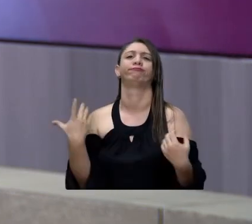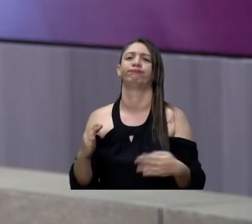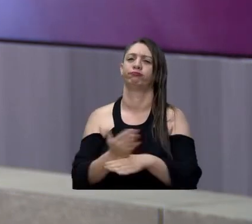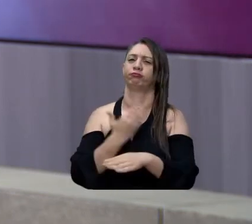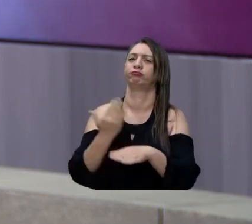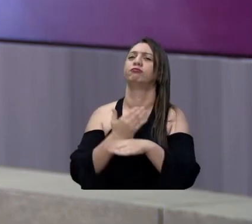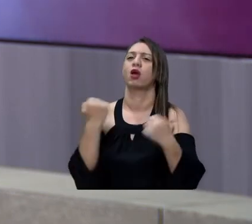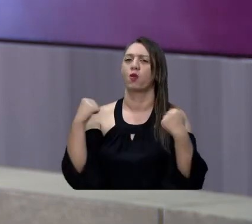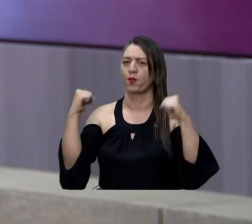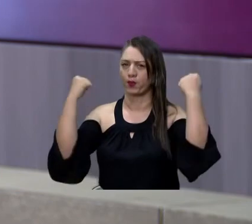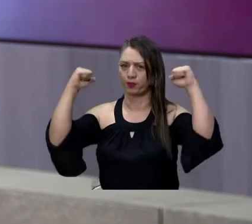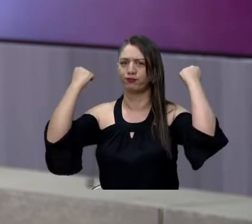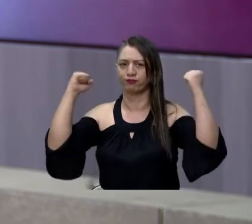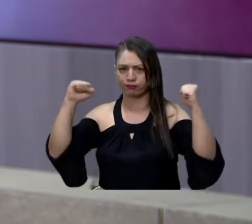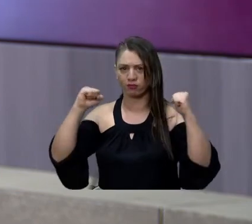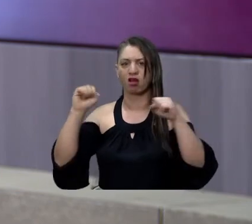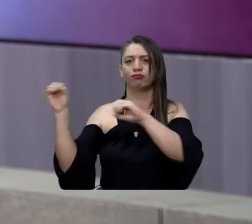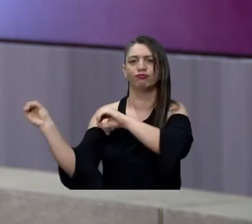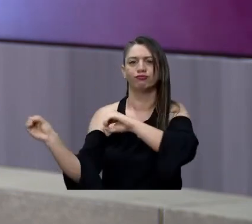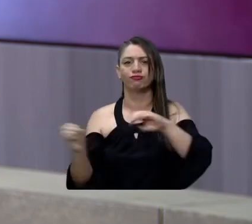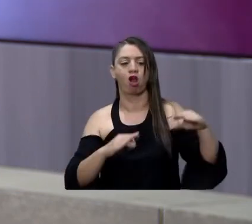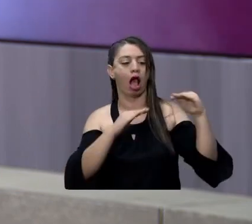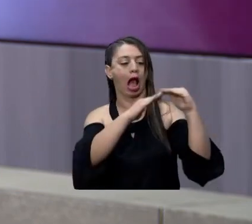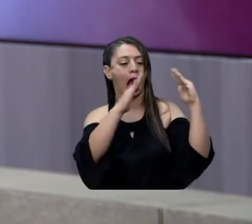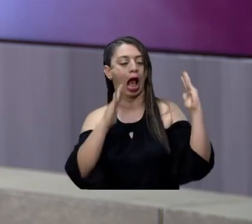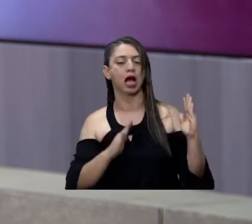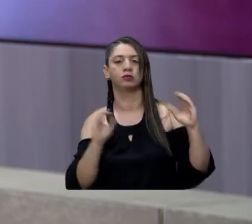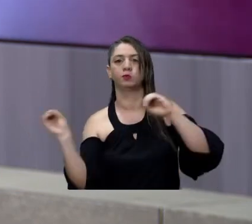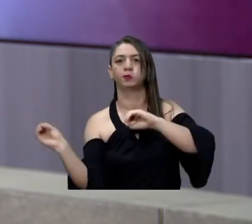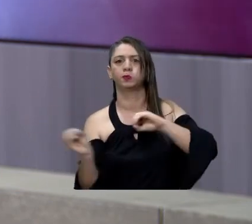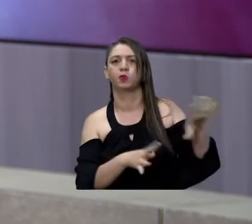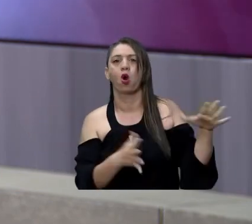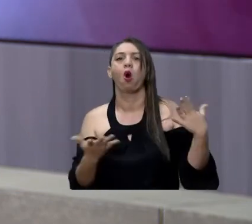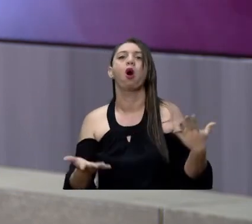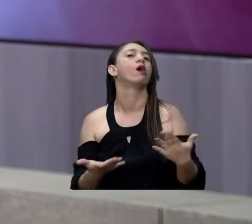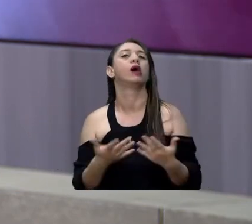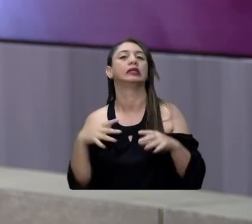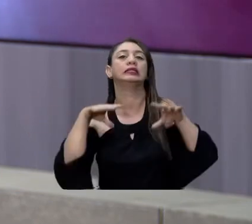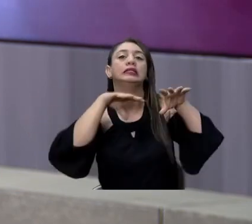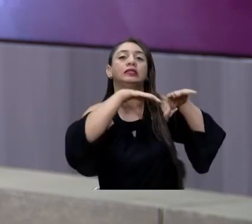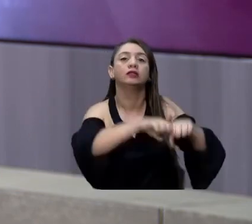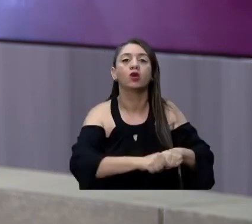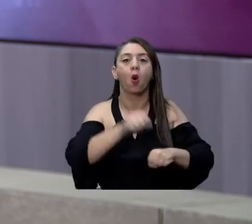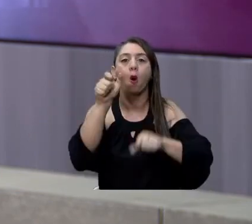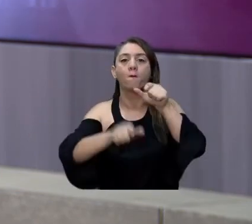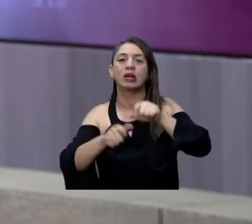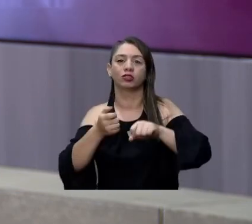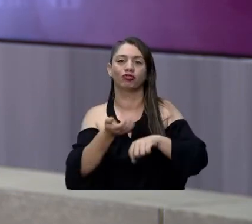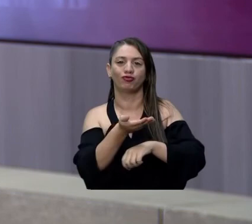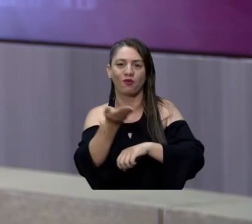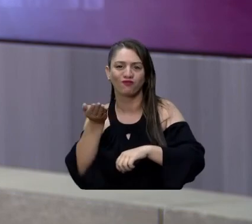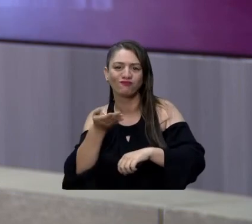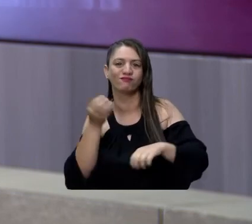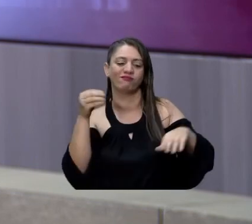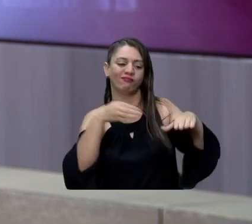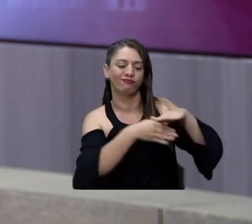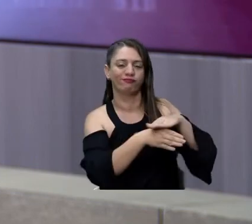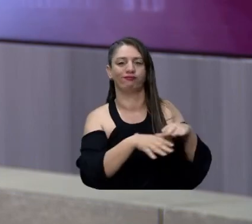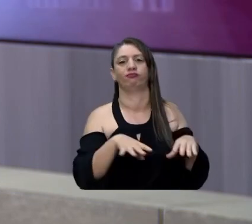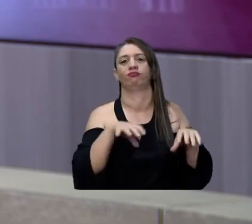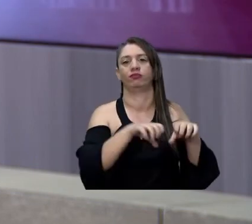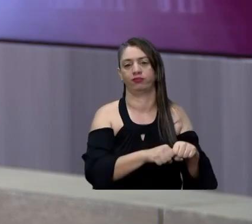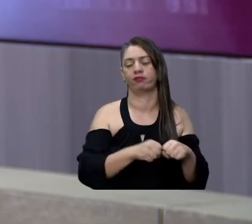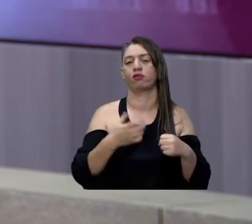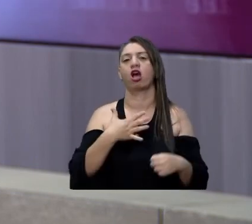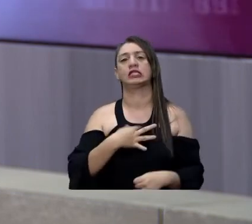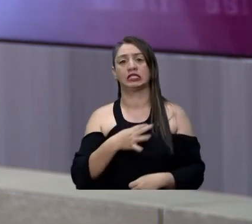a varios sectores y es el abandono de casas en zonas residenciales que son tomadas por grupos de habitantes de calle. Esto ocurre en San Fernando, aquí,